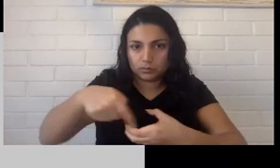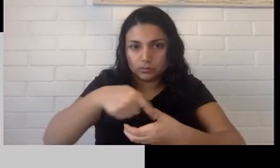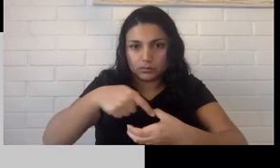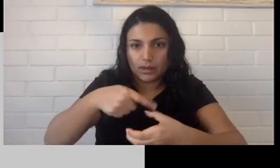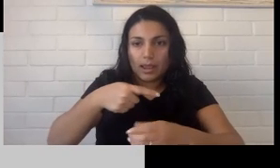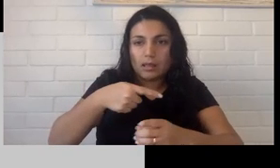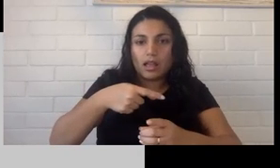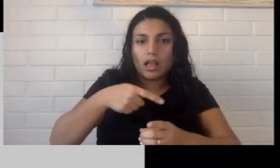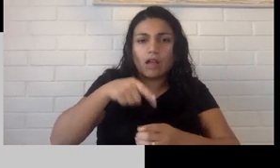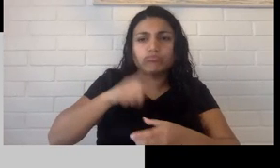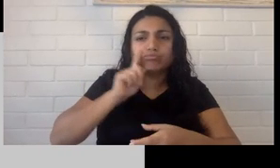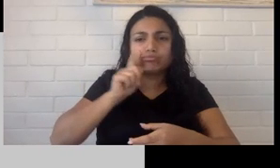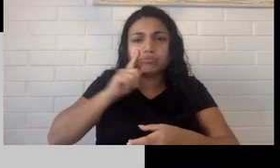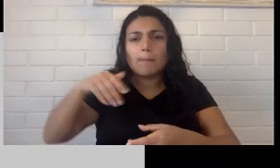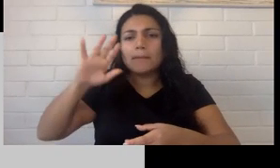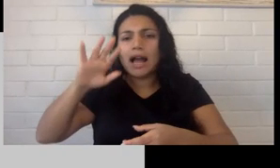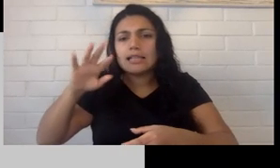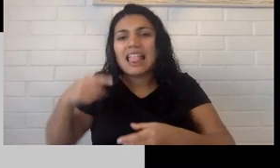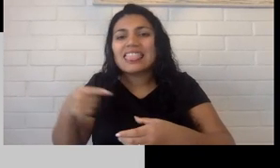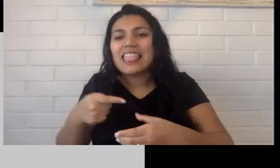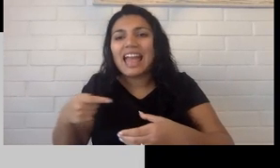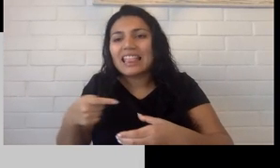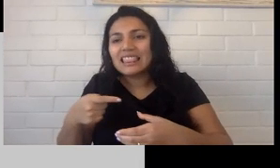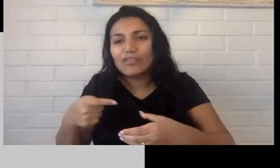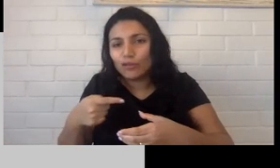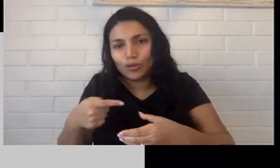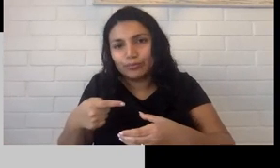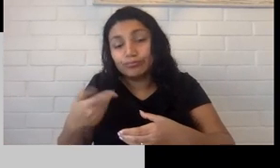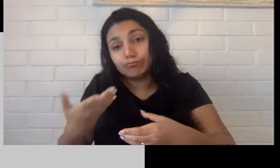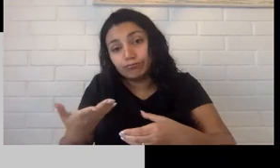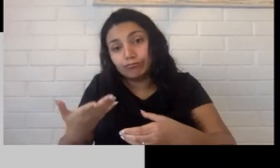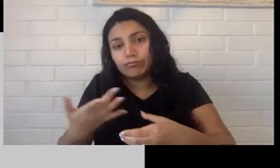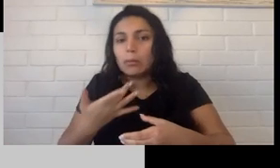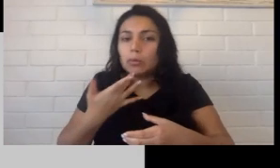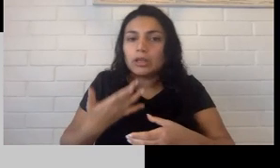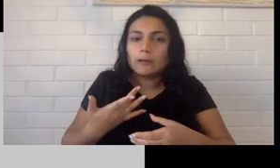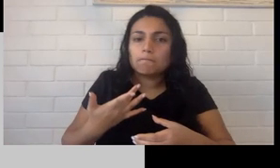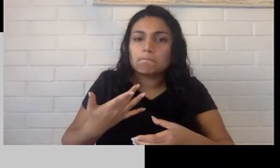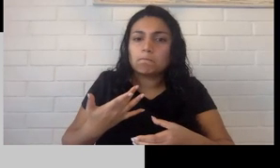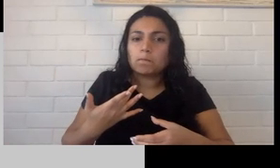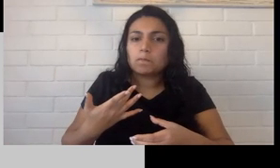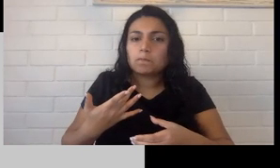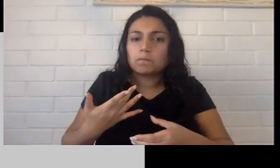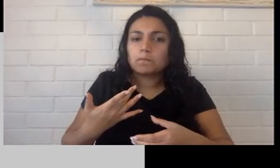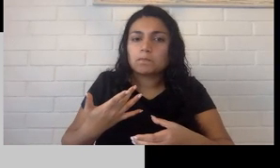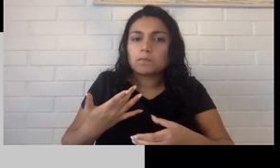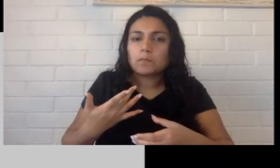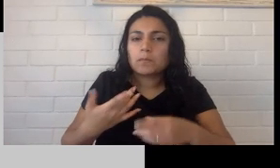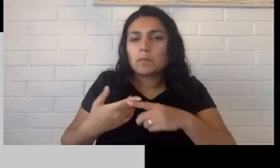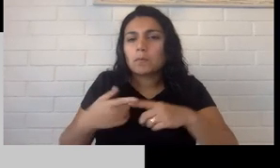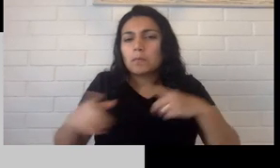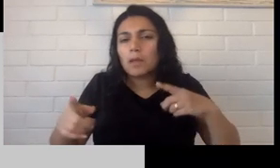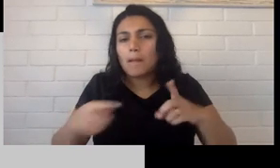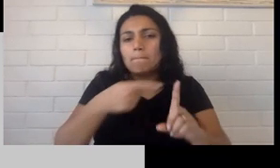un potencial negativo. Ese potencial negativo está dado por la distribución desigual